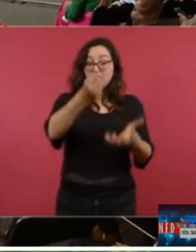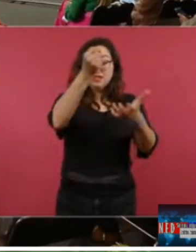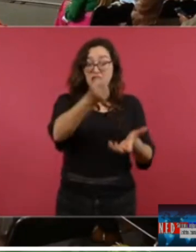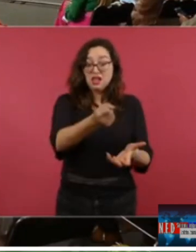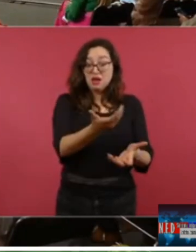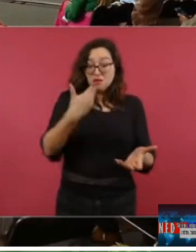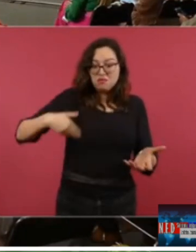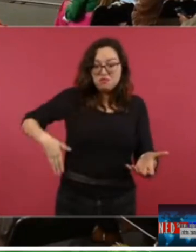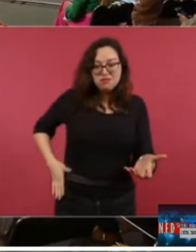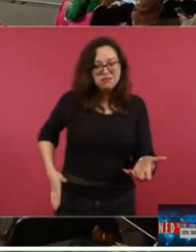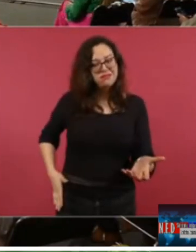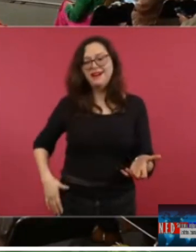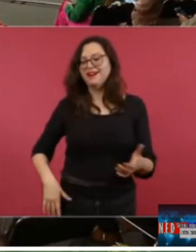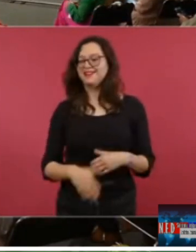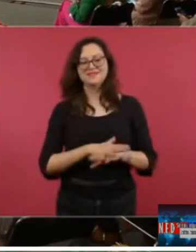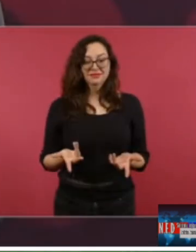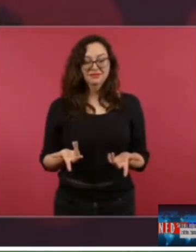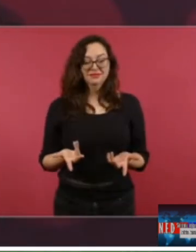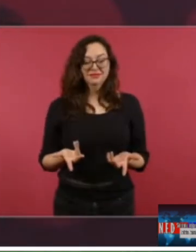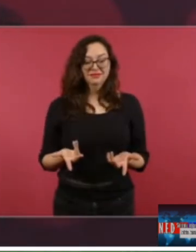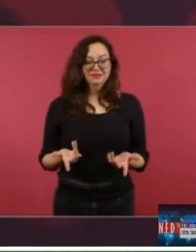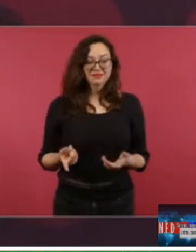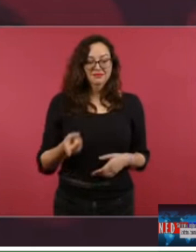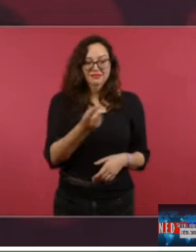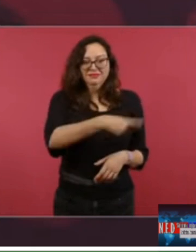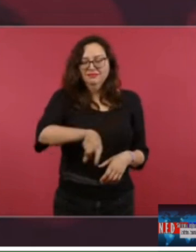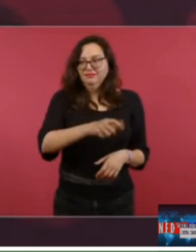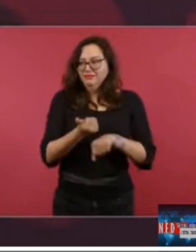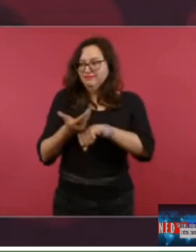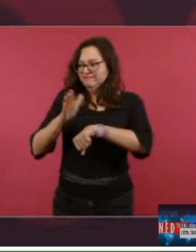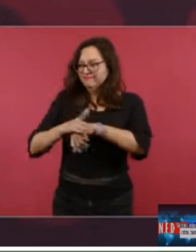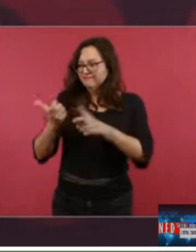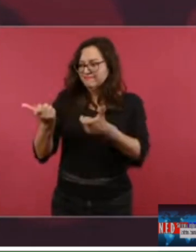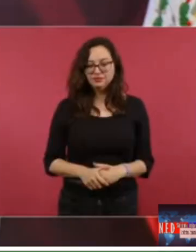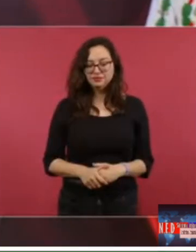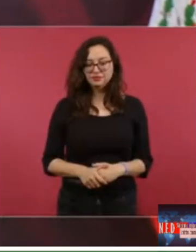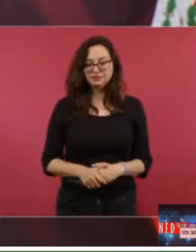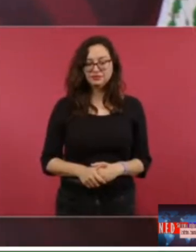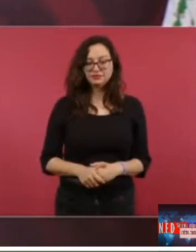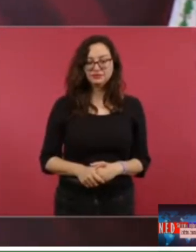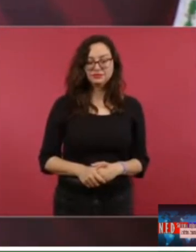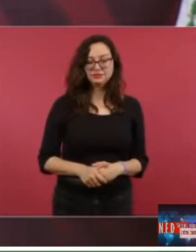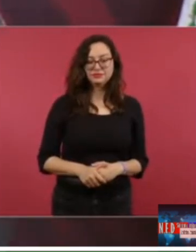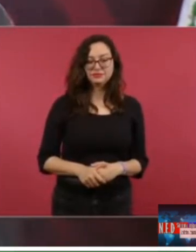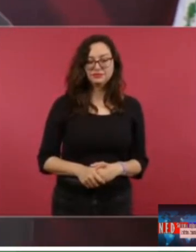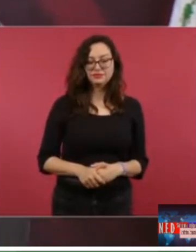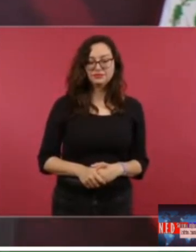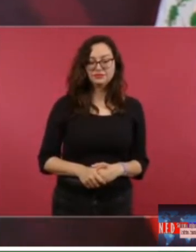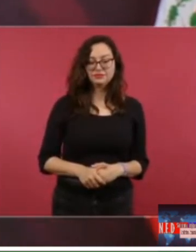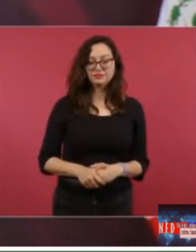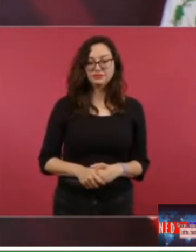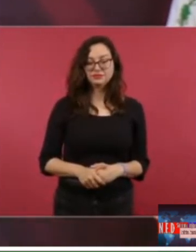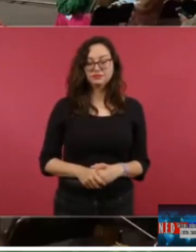gobierno. Y es que el chayotero mayor saca una publicación donde dice que el gobierno del presidente se va a robar